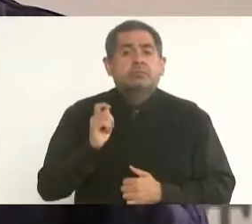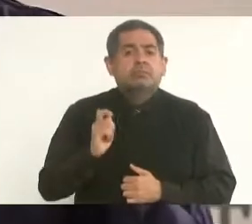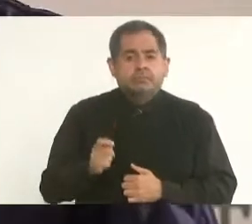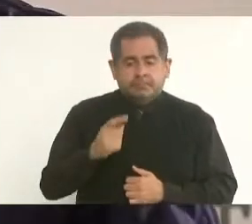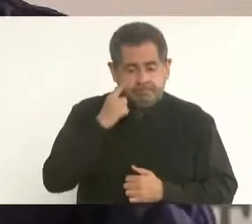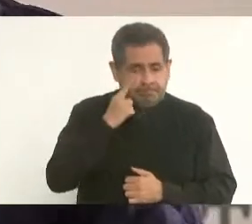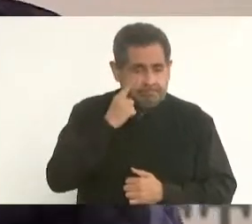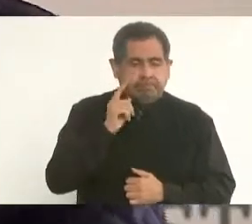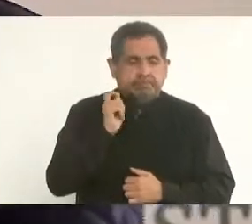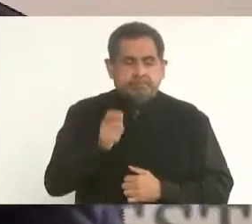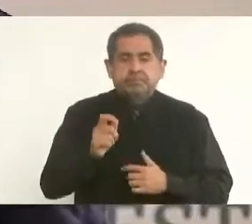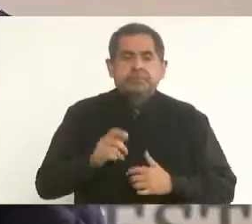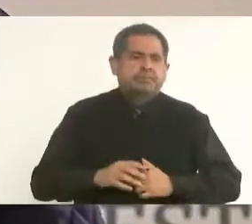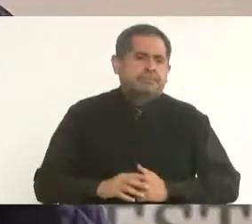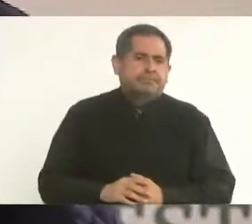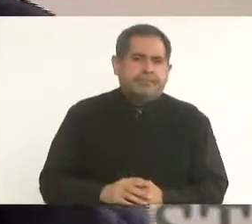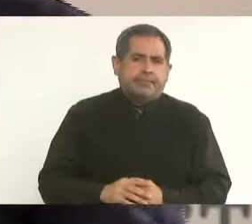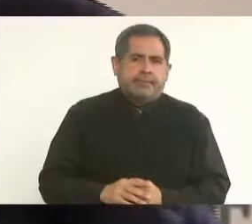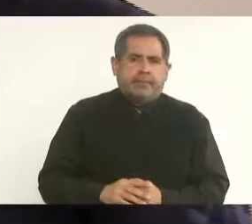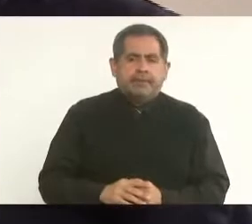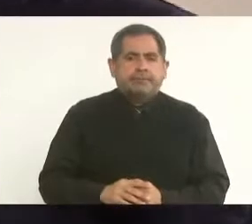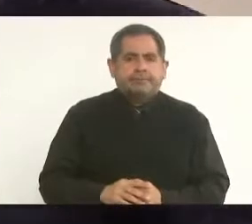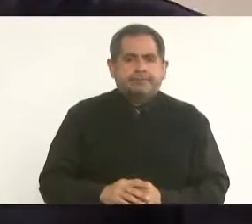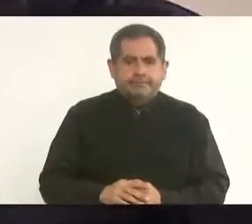es que cuando